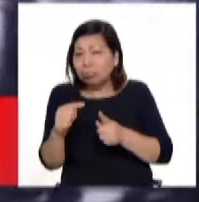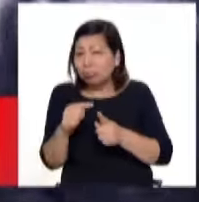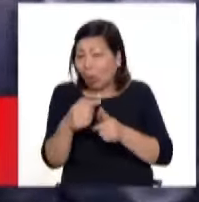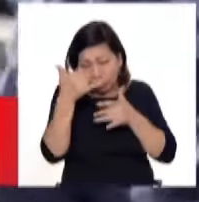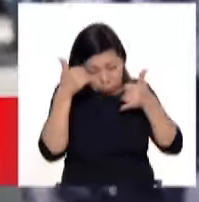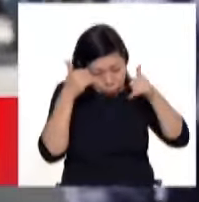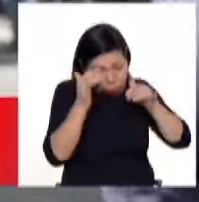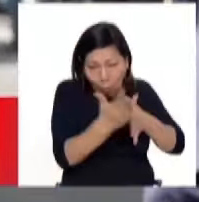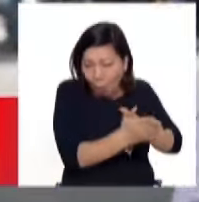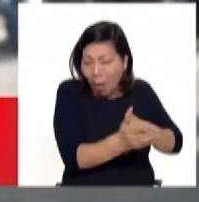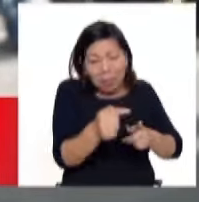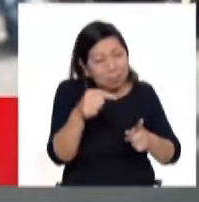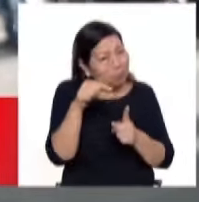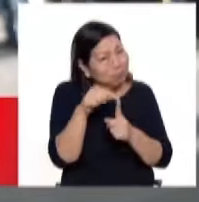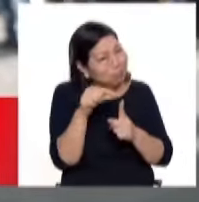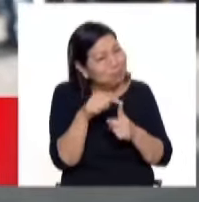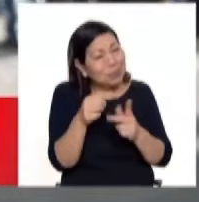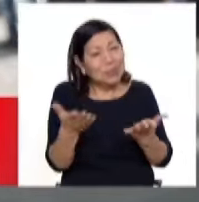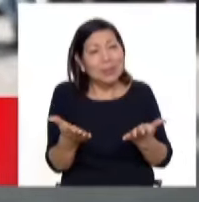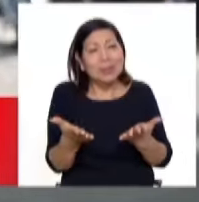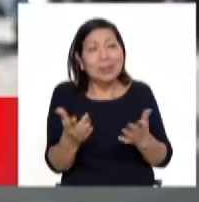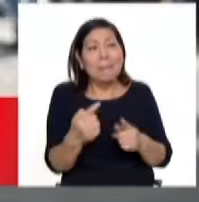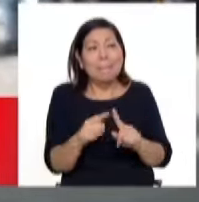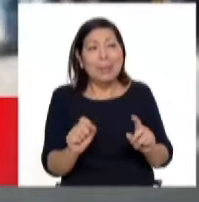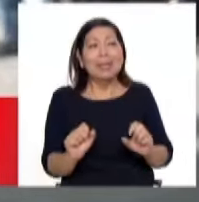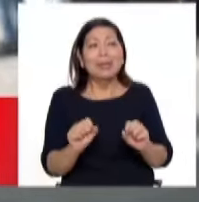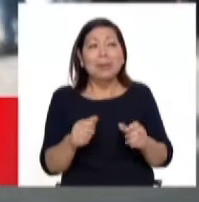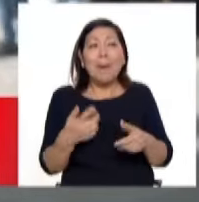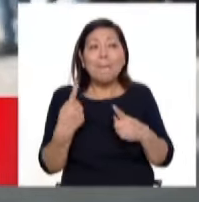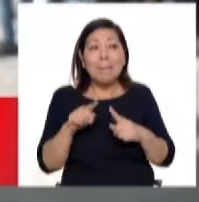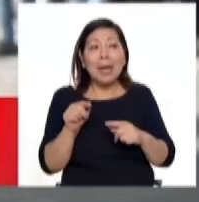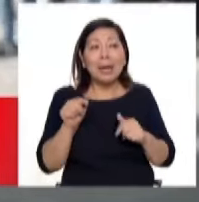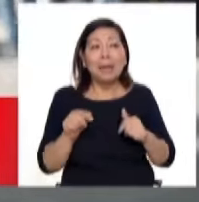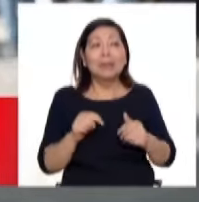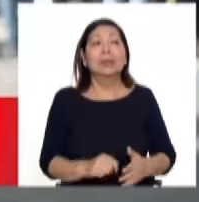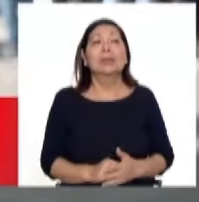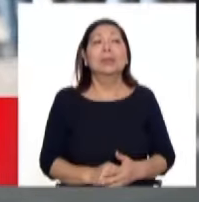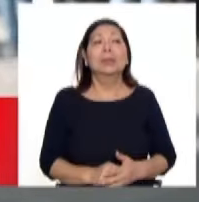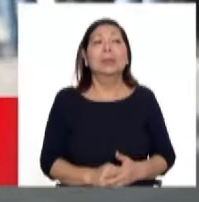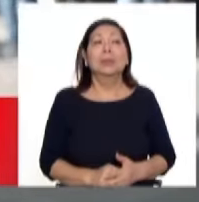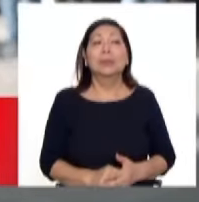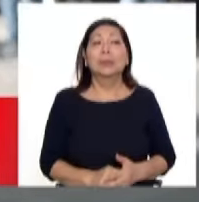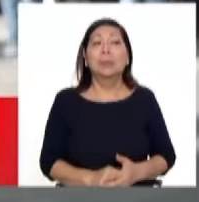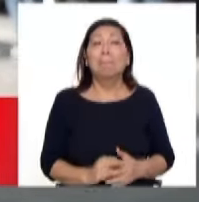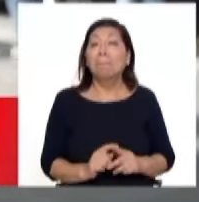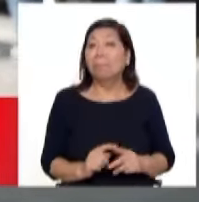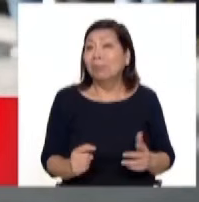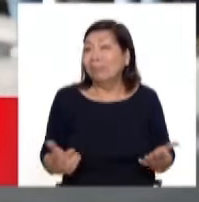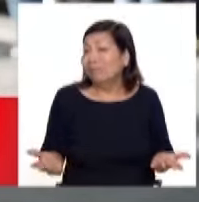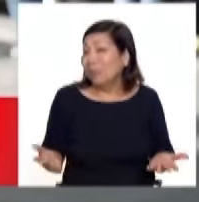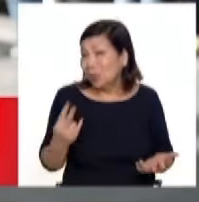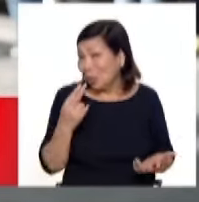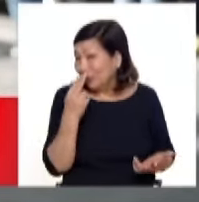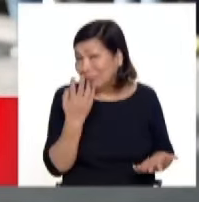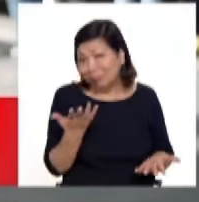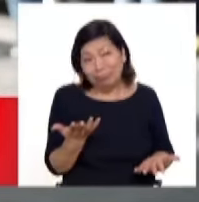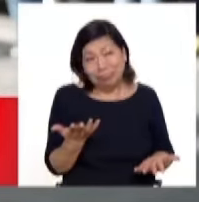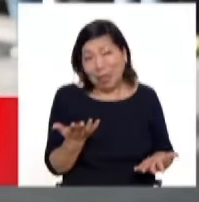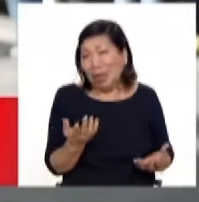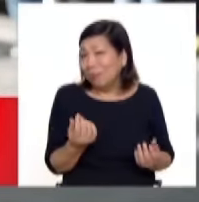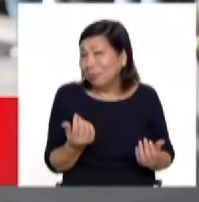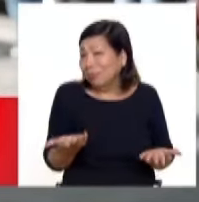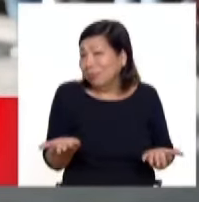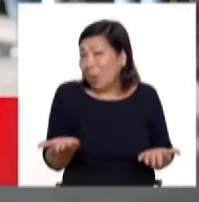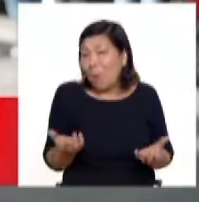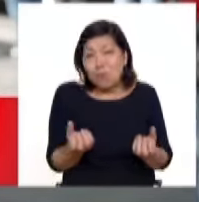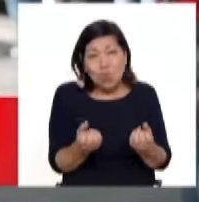toro está en el centro, es una raza que se cría para esto. Y además, bueno, como verás, la derrama